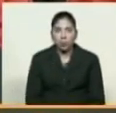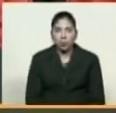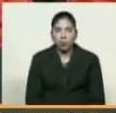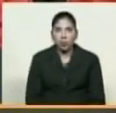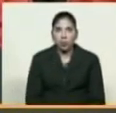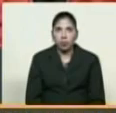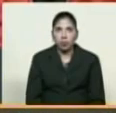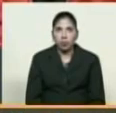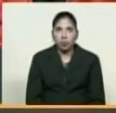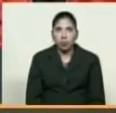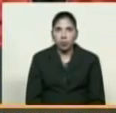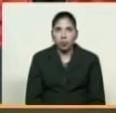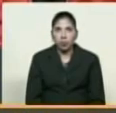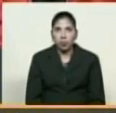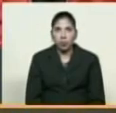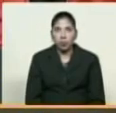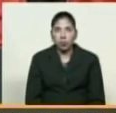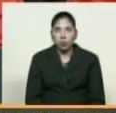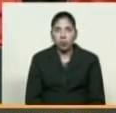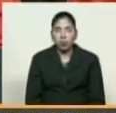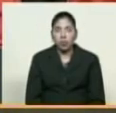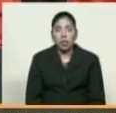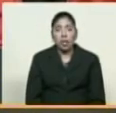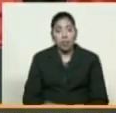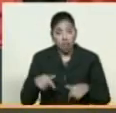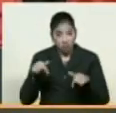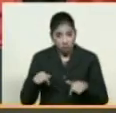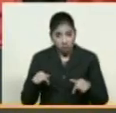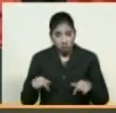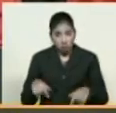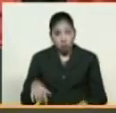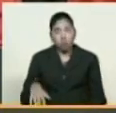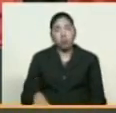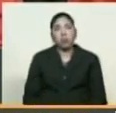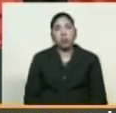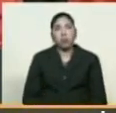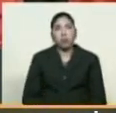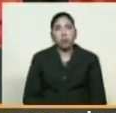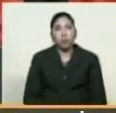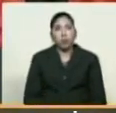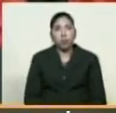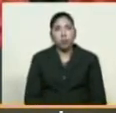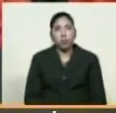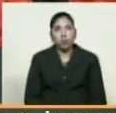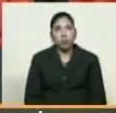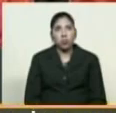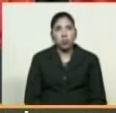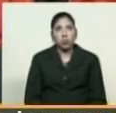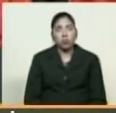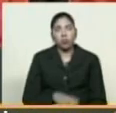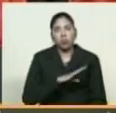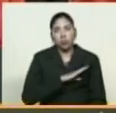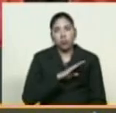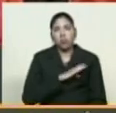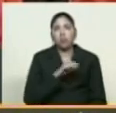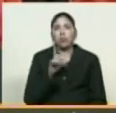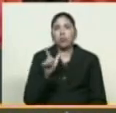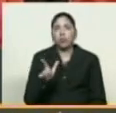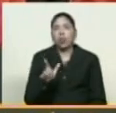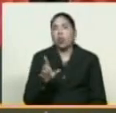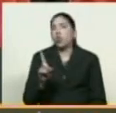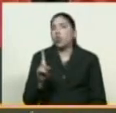Congreso del Partido. Además, queremos desde aquí, desde nuestro partido y desde nuestra patria,